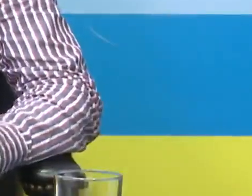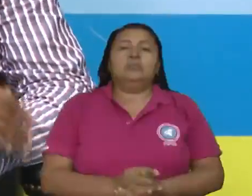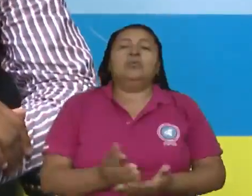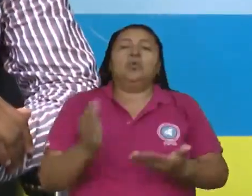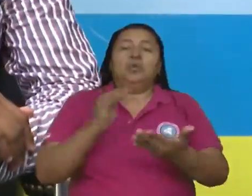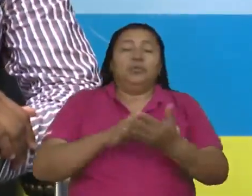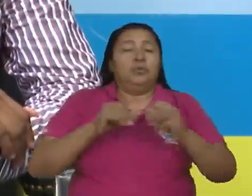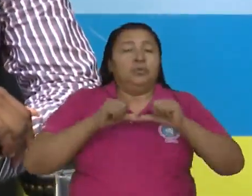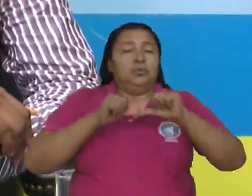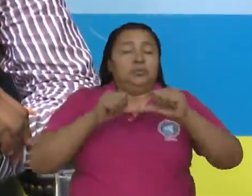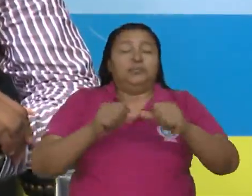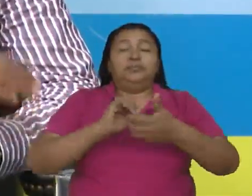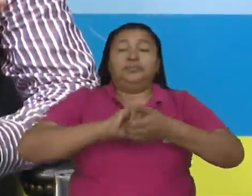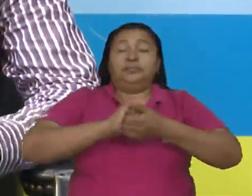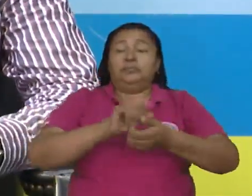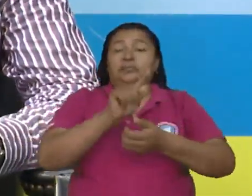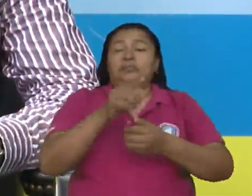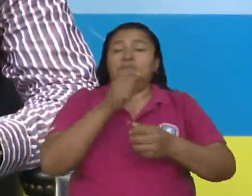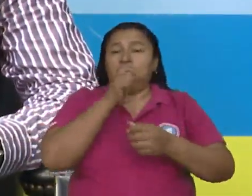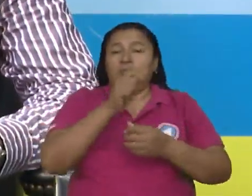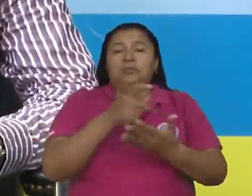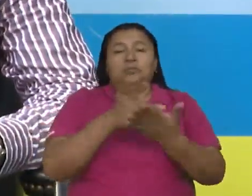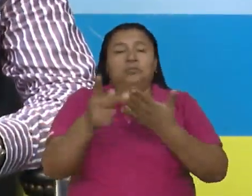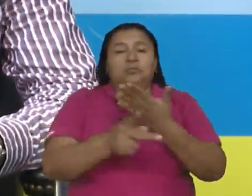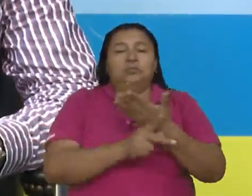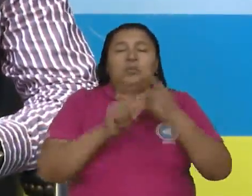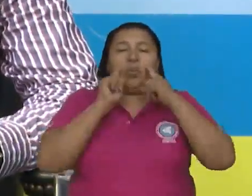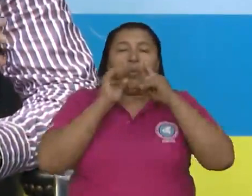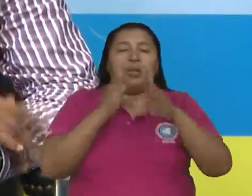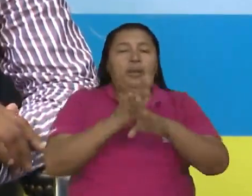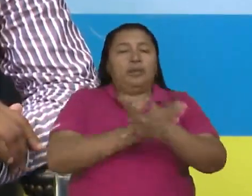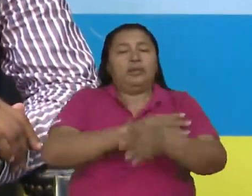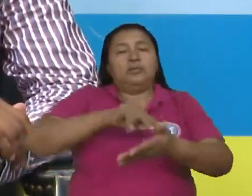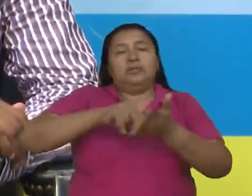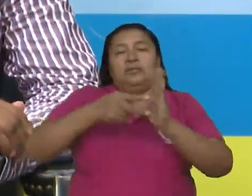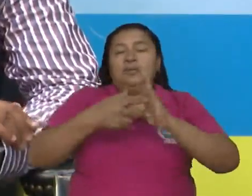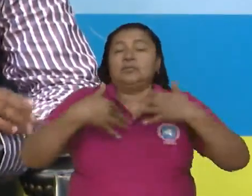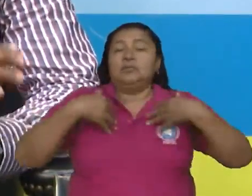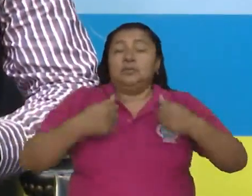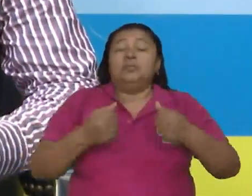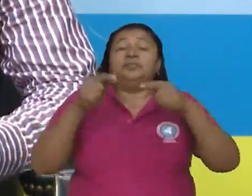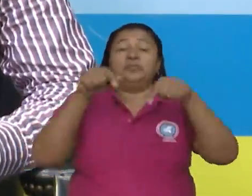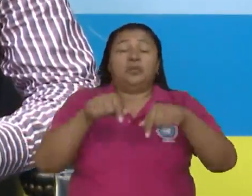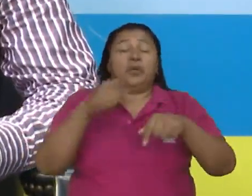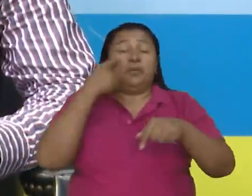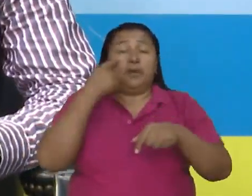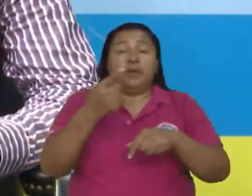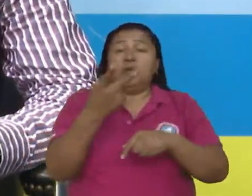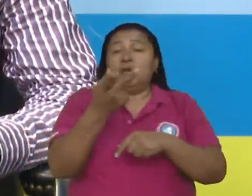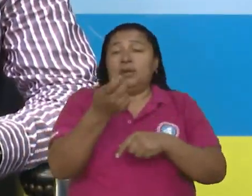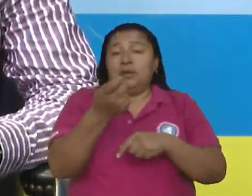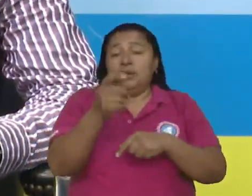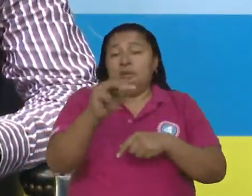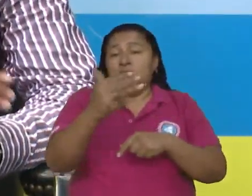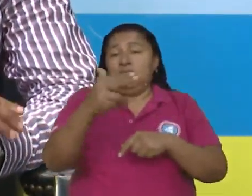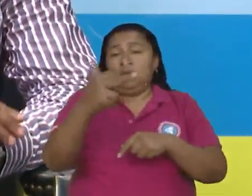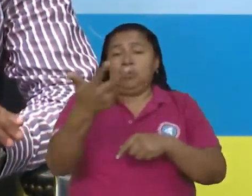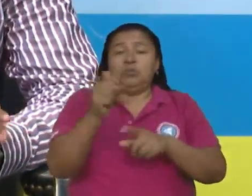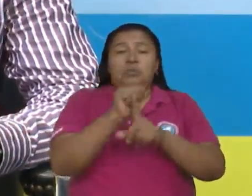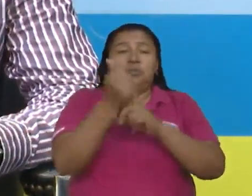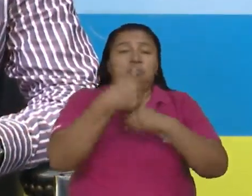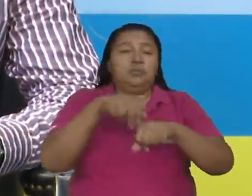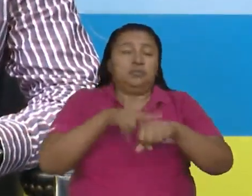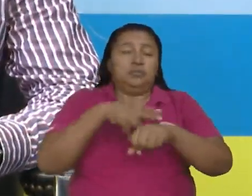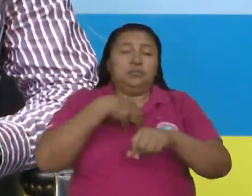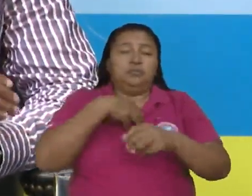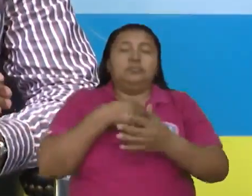Estamos de regreso, amigos televidentes, en su gustado programa Prevenir es Salud a través de la frecuencia del canal 98, el canal de la Asamblea